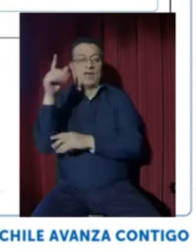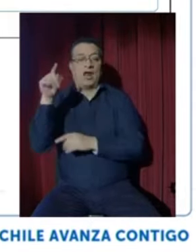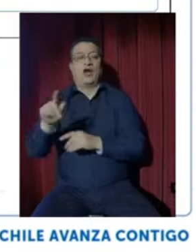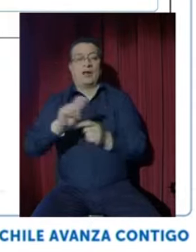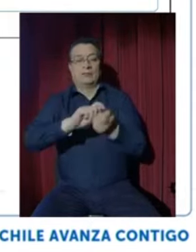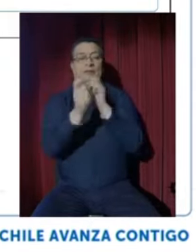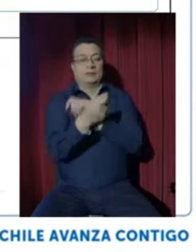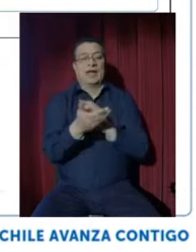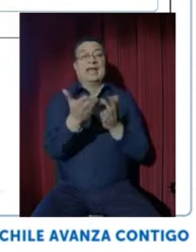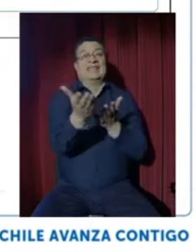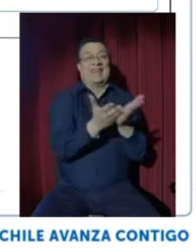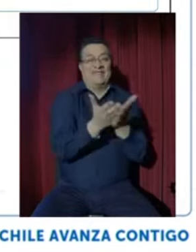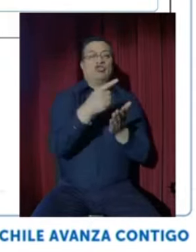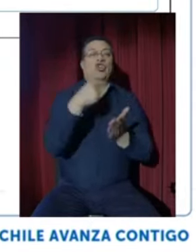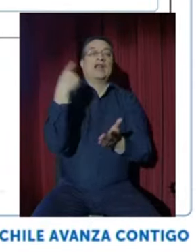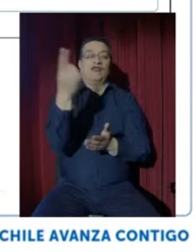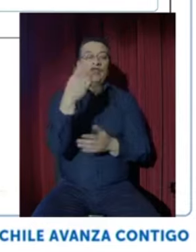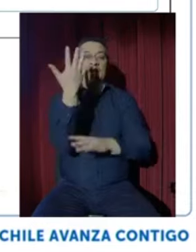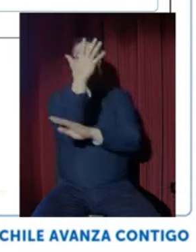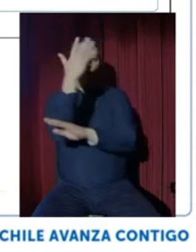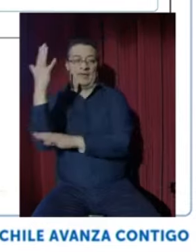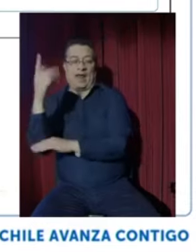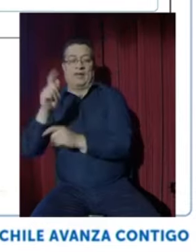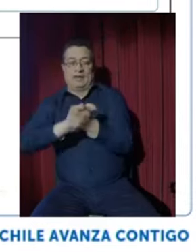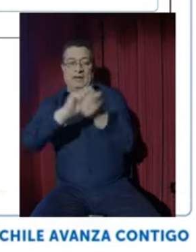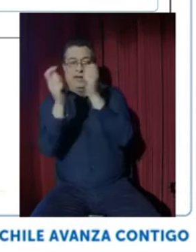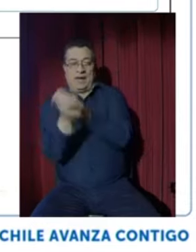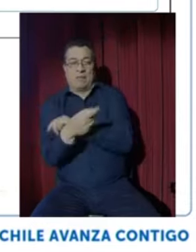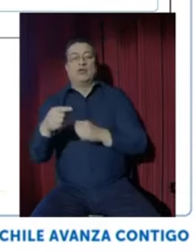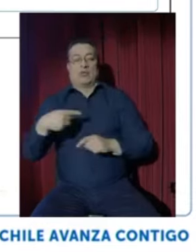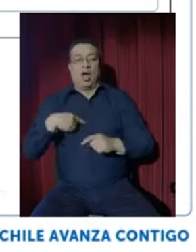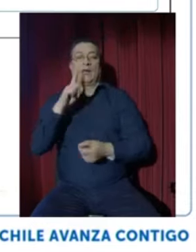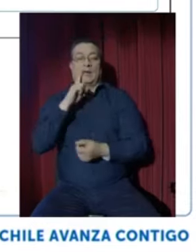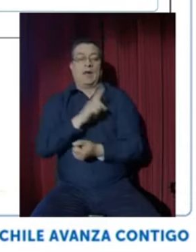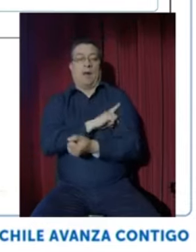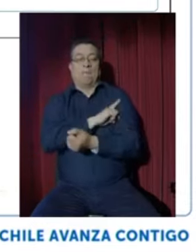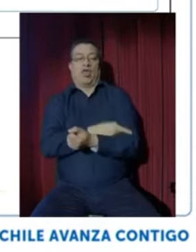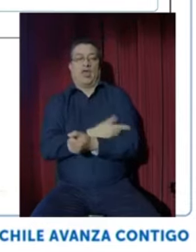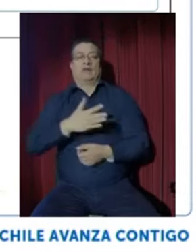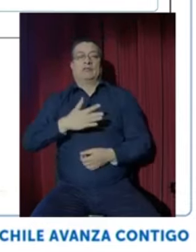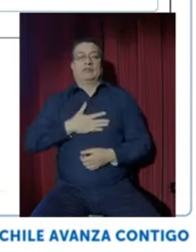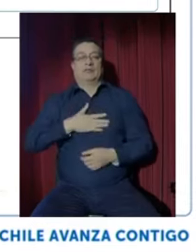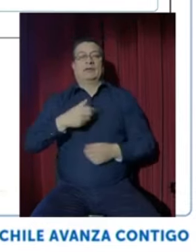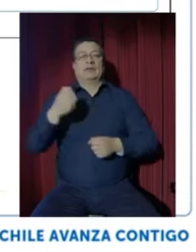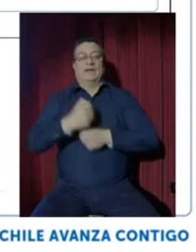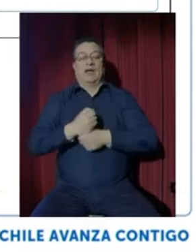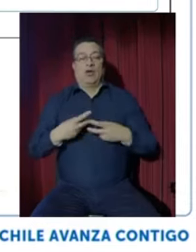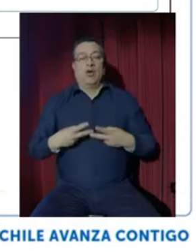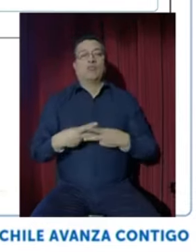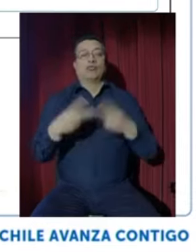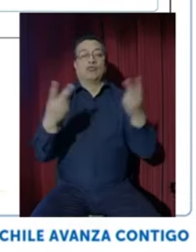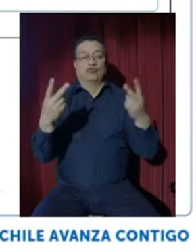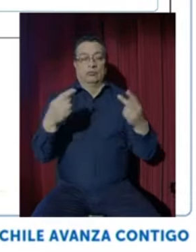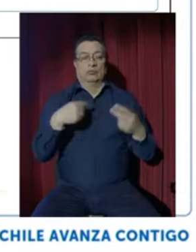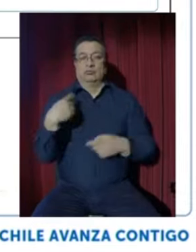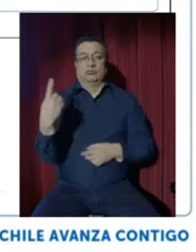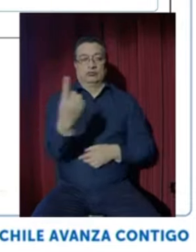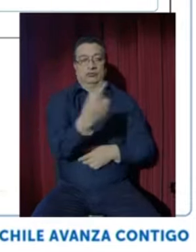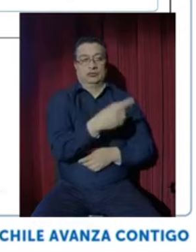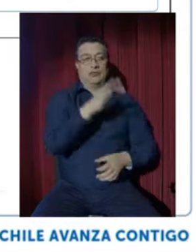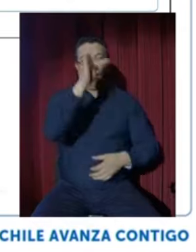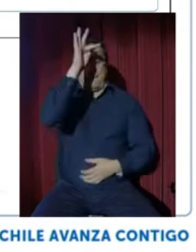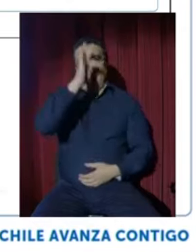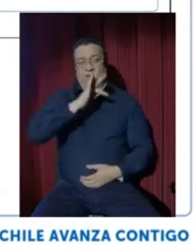servicio nacional forestal con toda las potestades que tienen que tener servidores públicos como lo son todos los